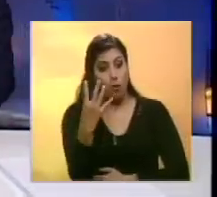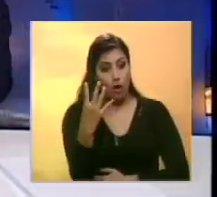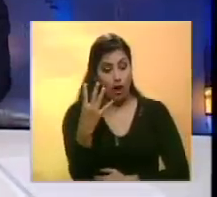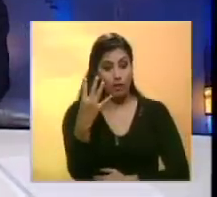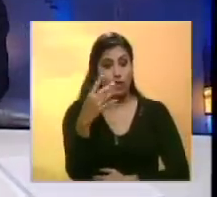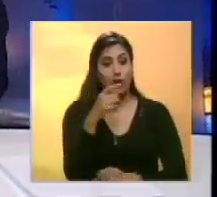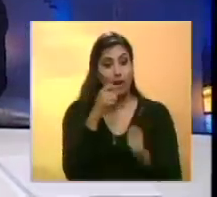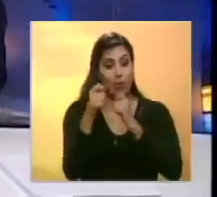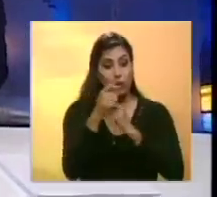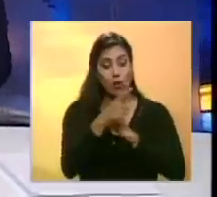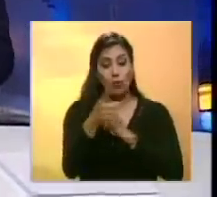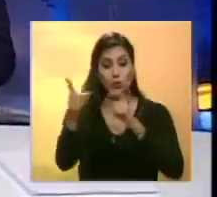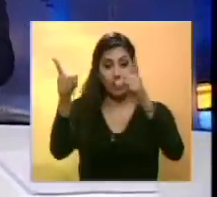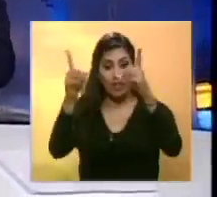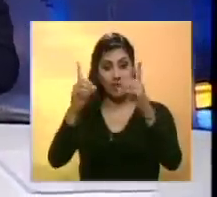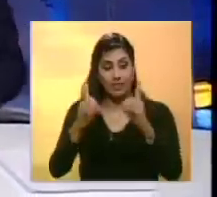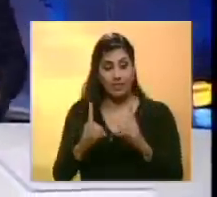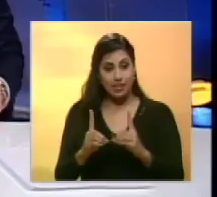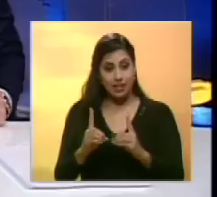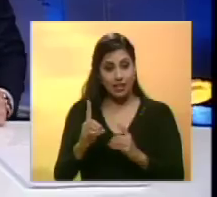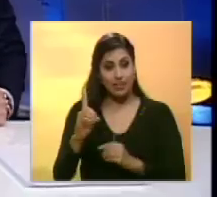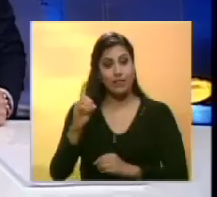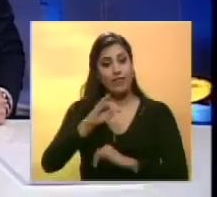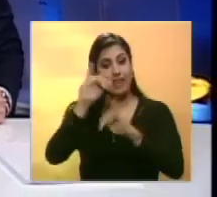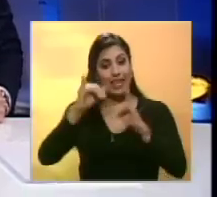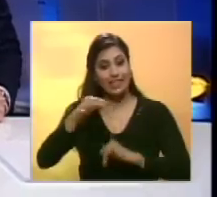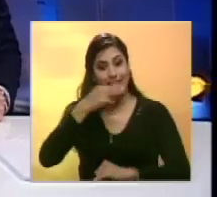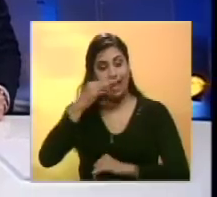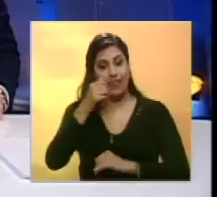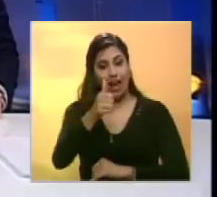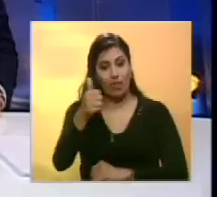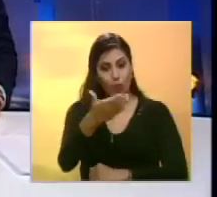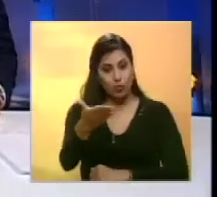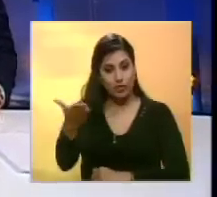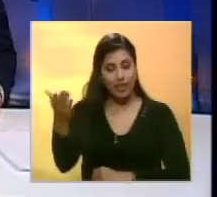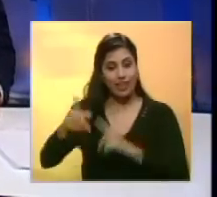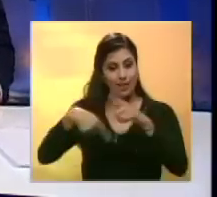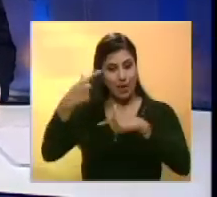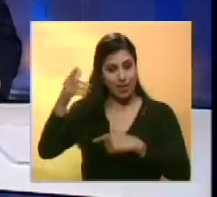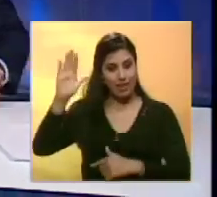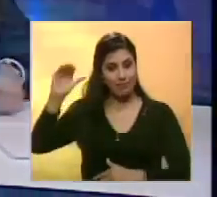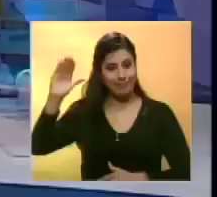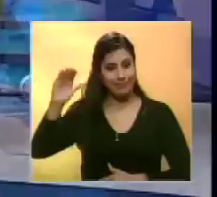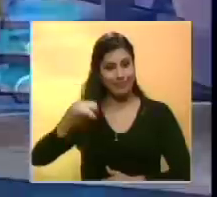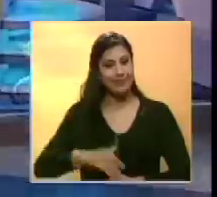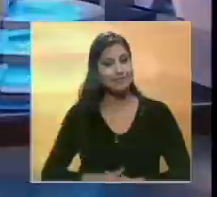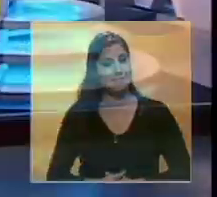Canal 4 reporta y ustedes deciden. Feliz tarde para cada uno de ustedes. Hasta mañana.